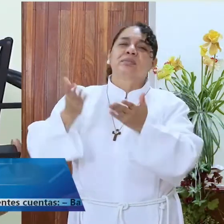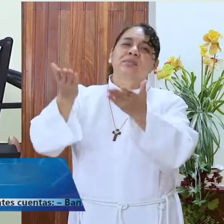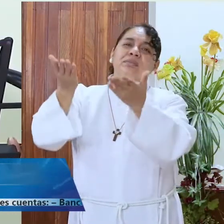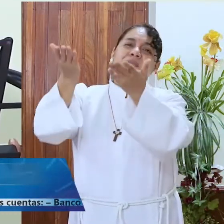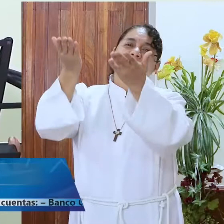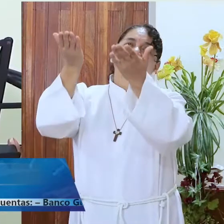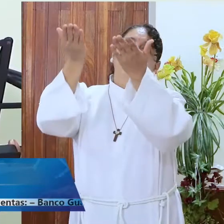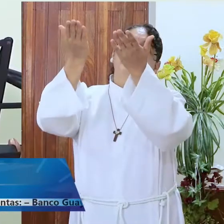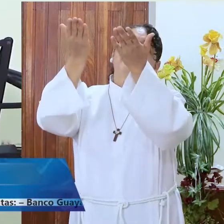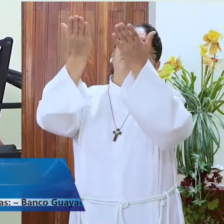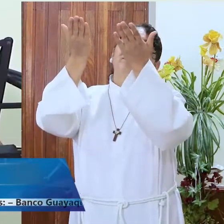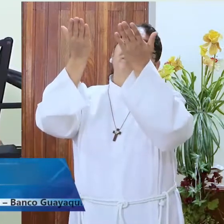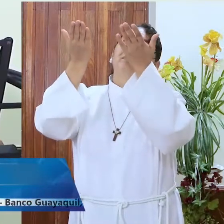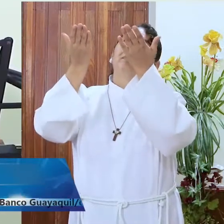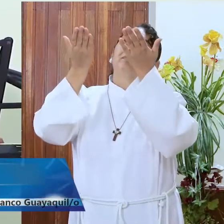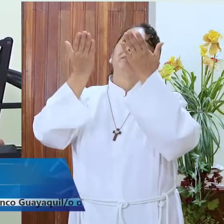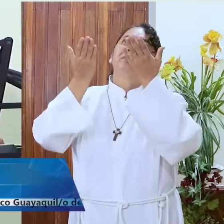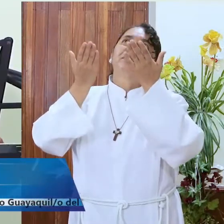todos